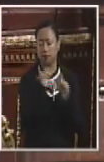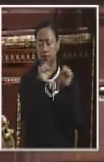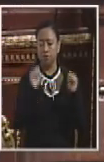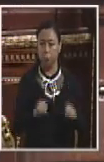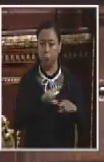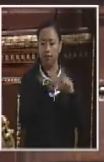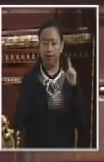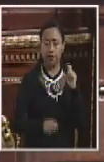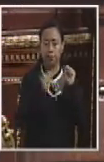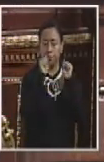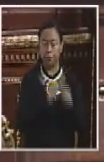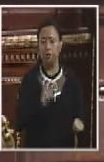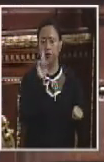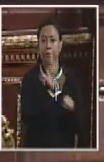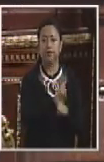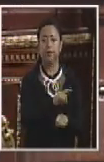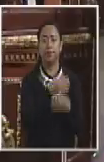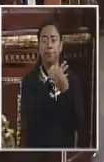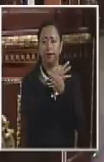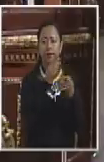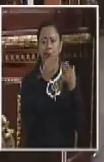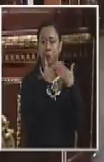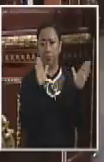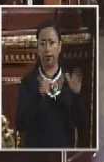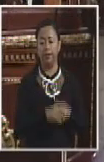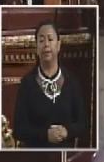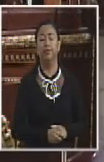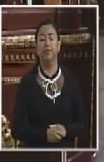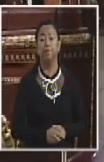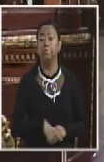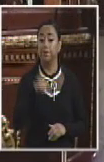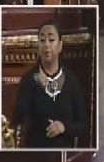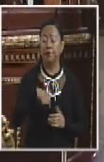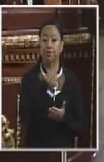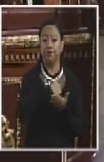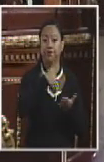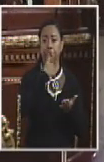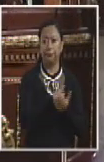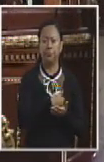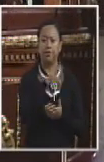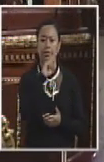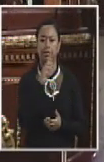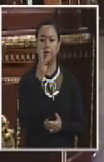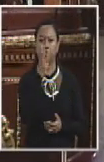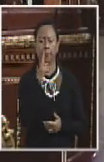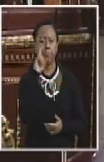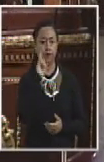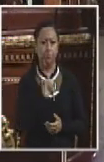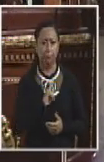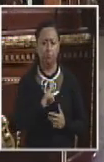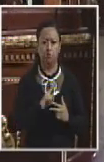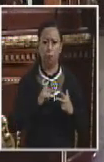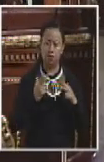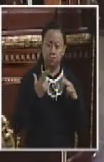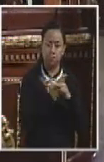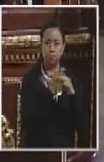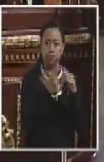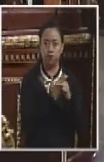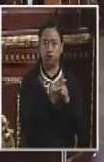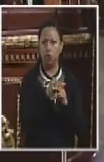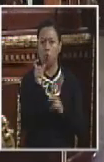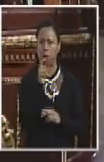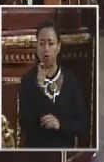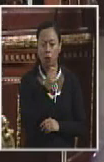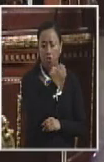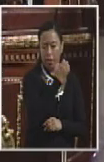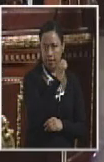de Seguridad Pública. En nuestra ciudad, 33 mujeres fueron asesinadas entre enero y agosto